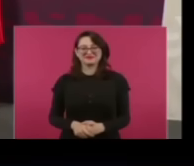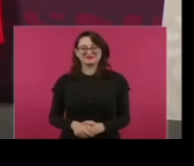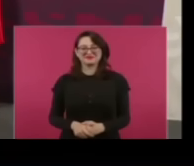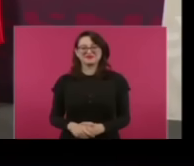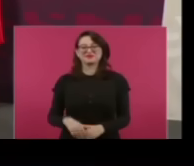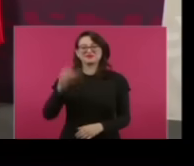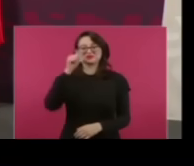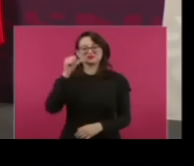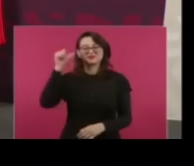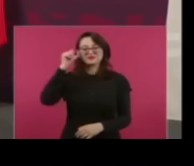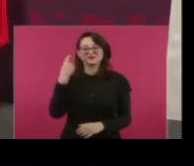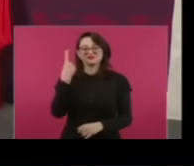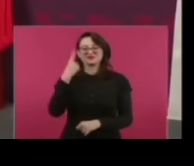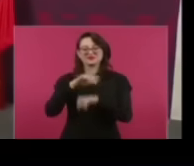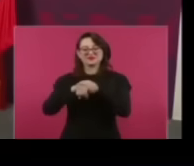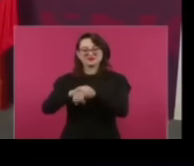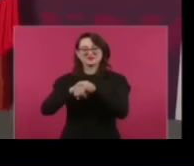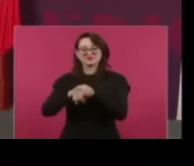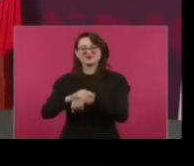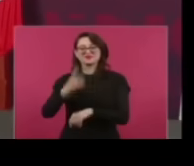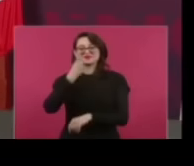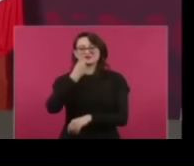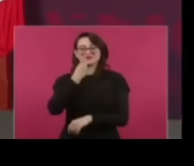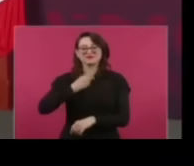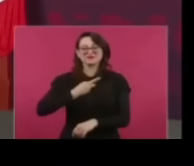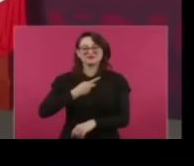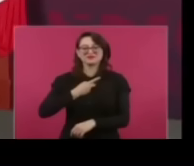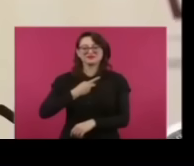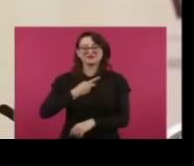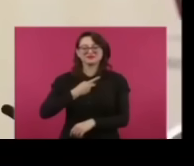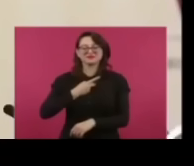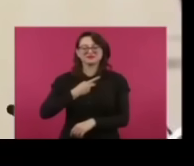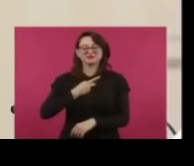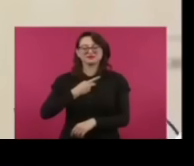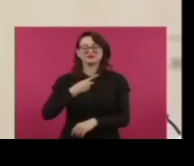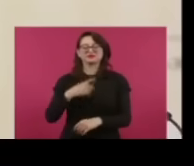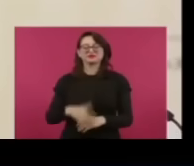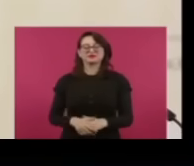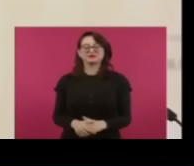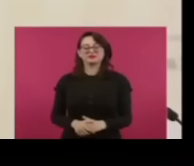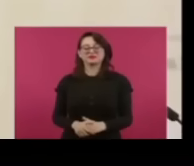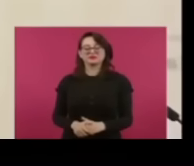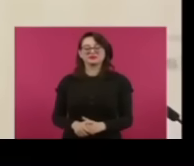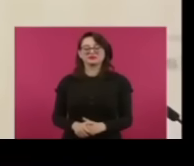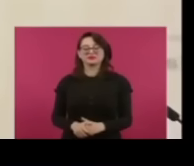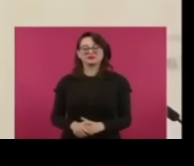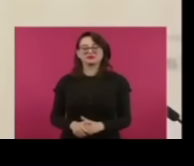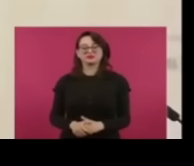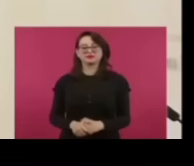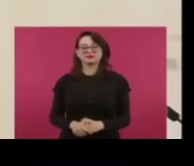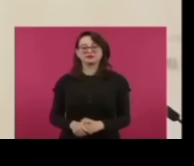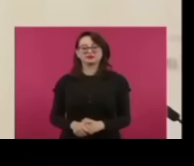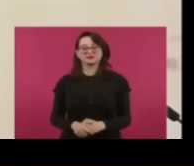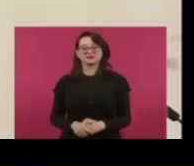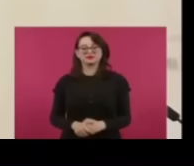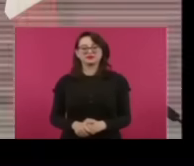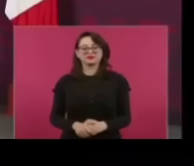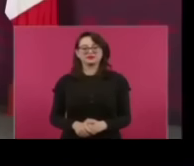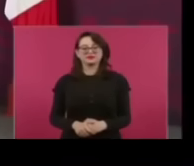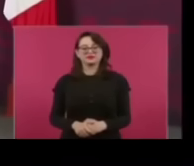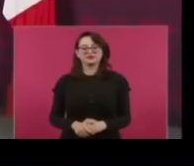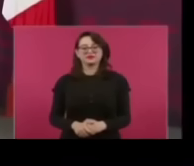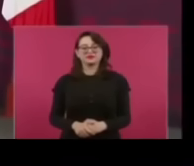su cara a Felipe Calderón la situación, y hasta uno de ellos terminó perdiendo la